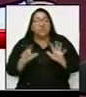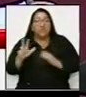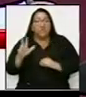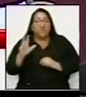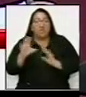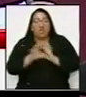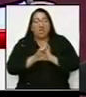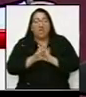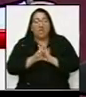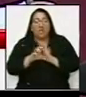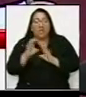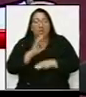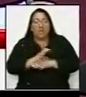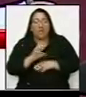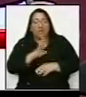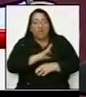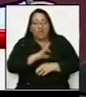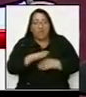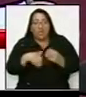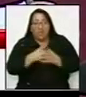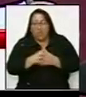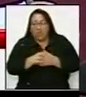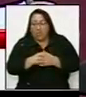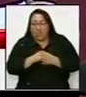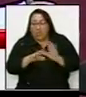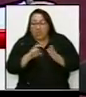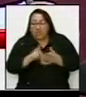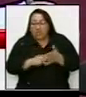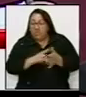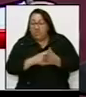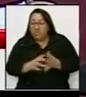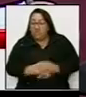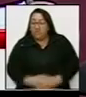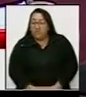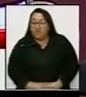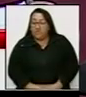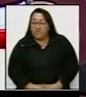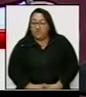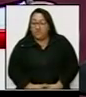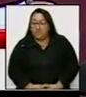de la carrera fiscal. Y se está dejando sin efecto